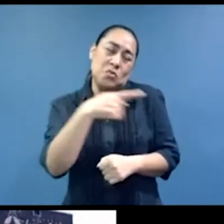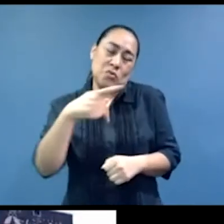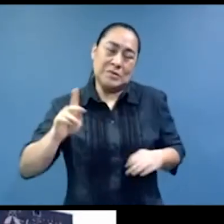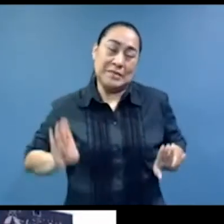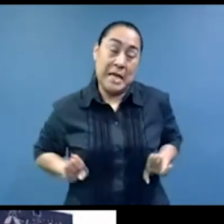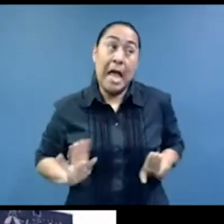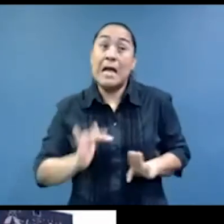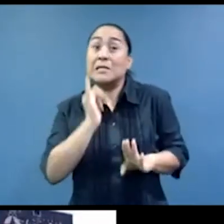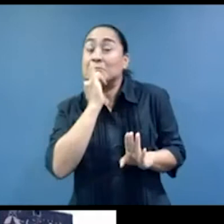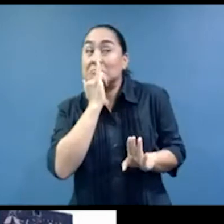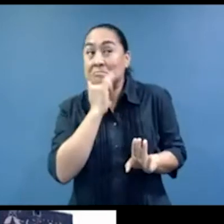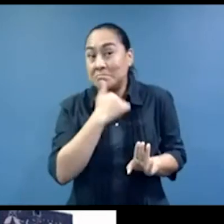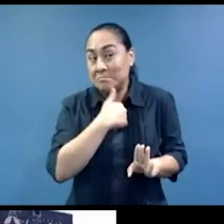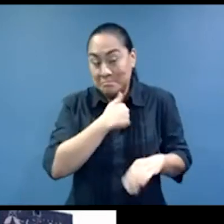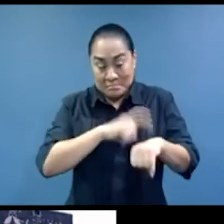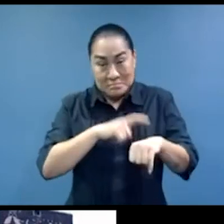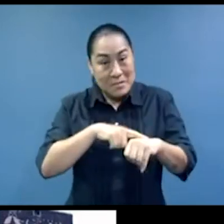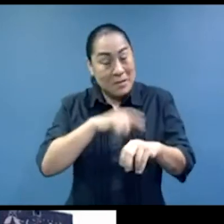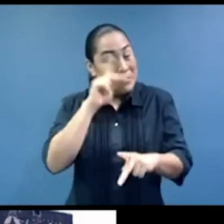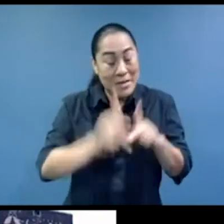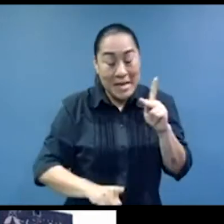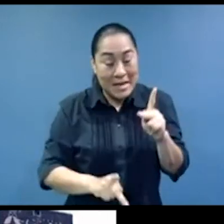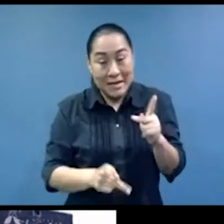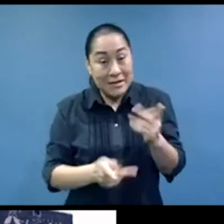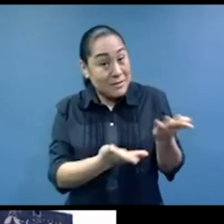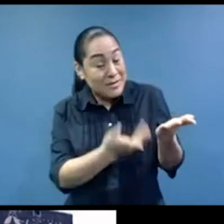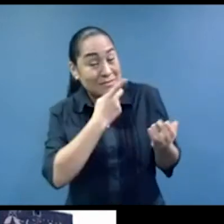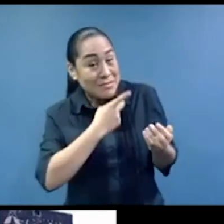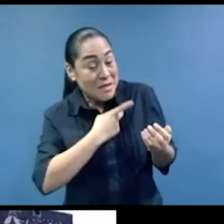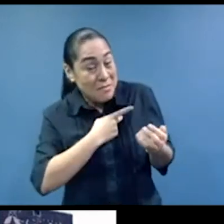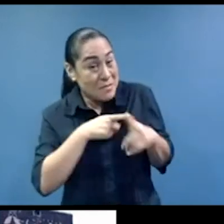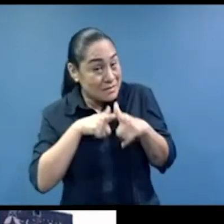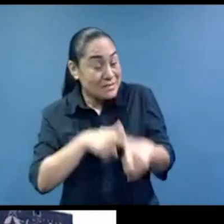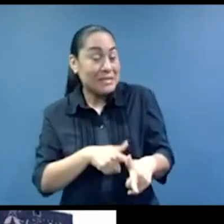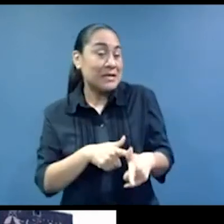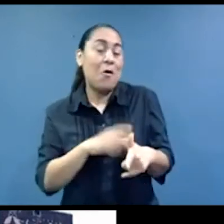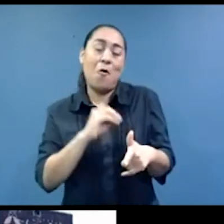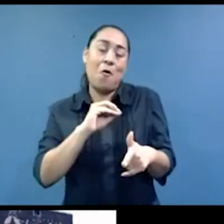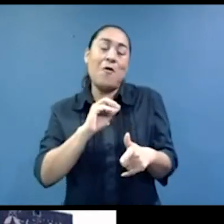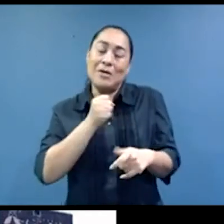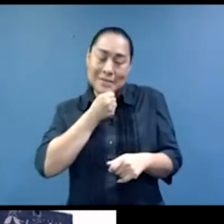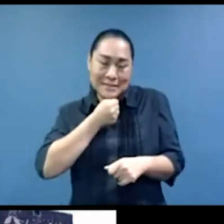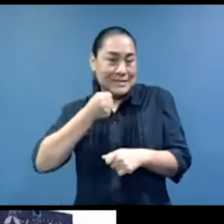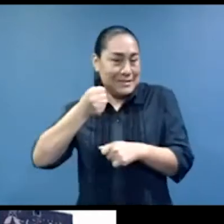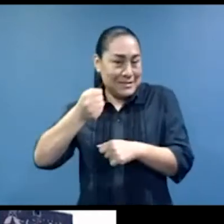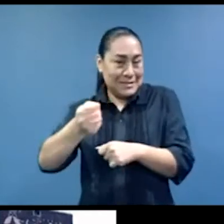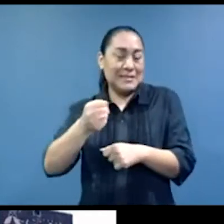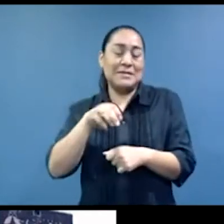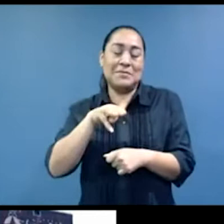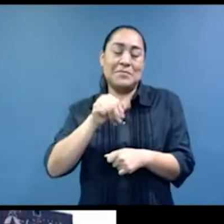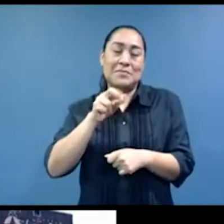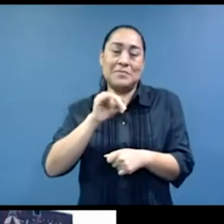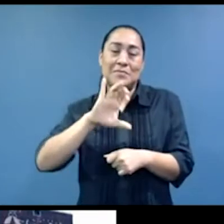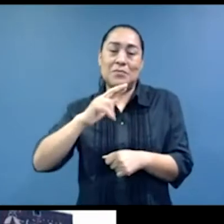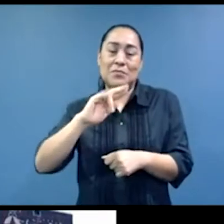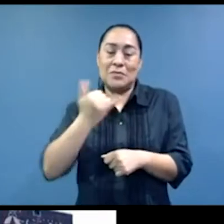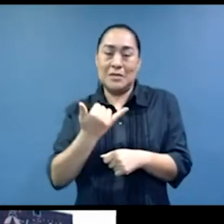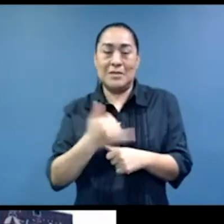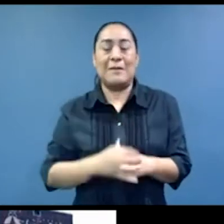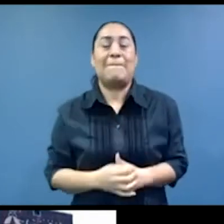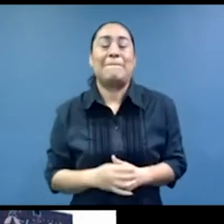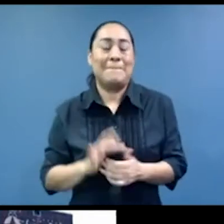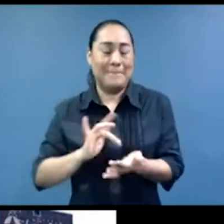el tiempo, tú dime, si no ya para cederle la palabra a Marichuy.